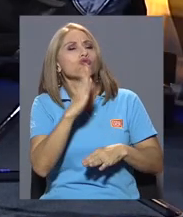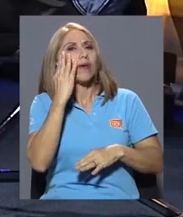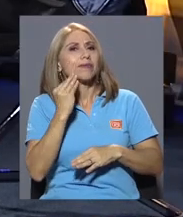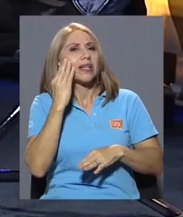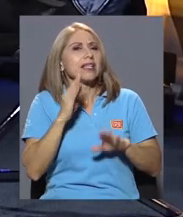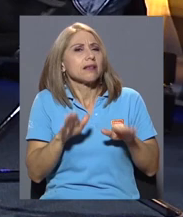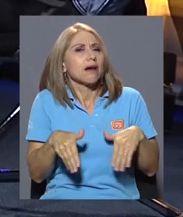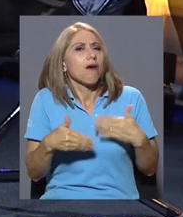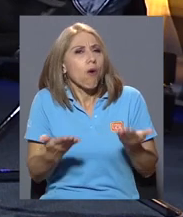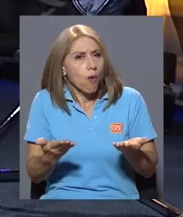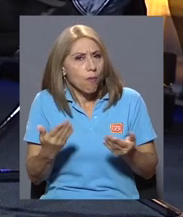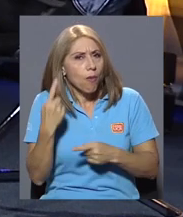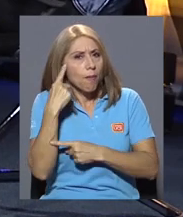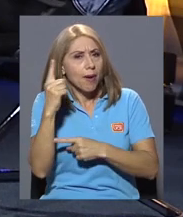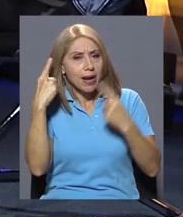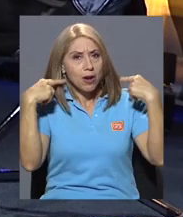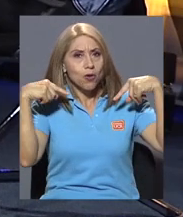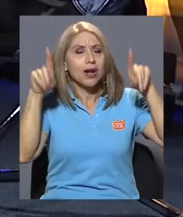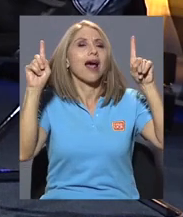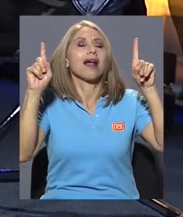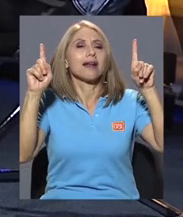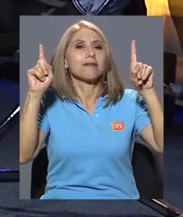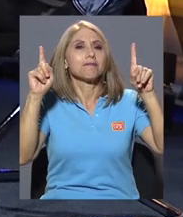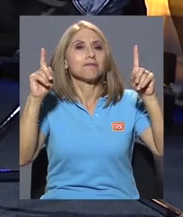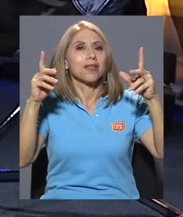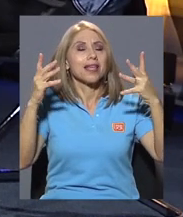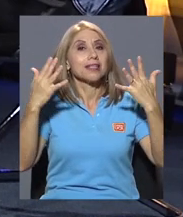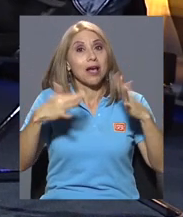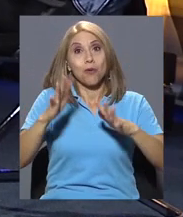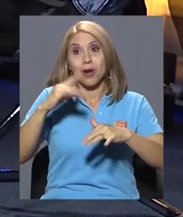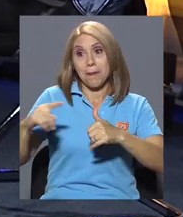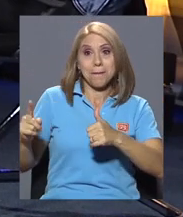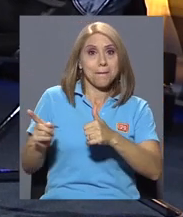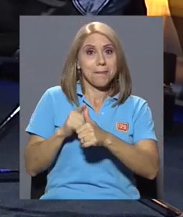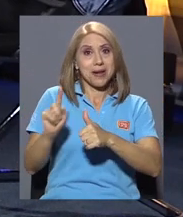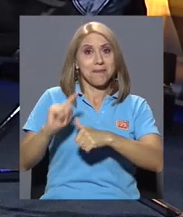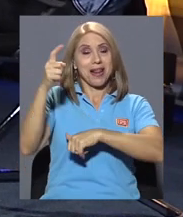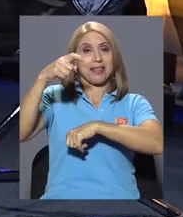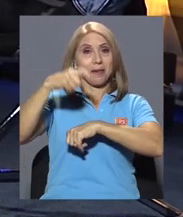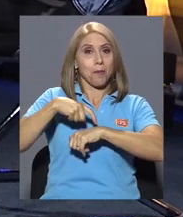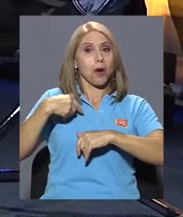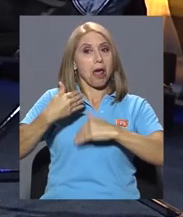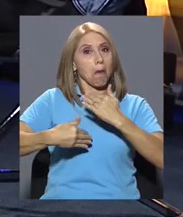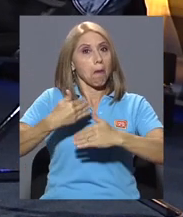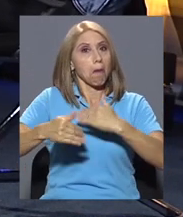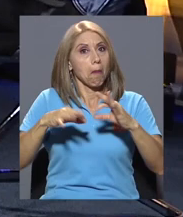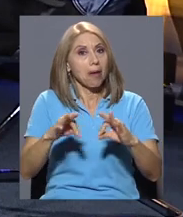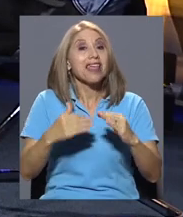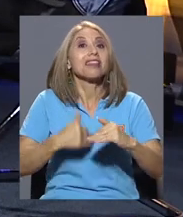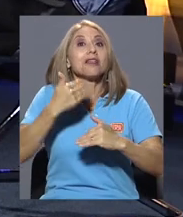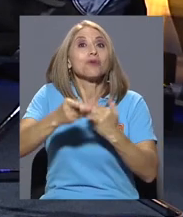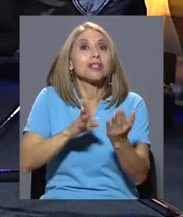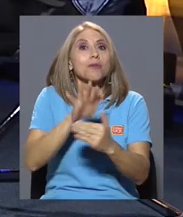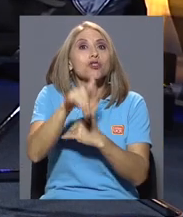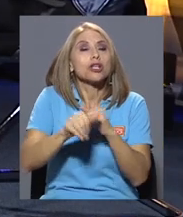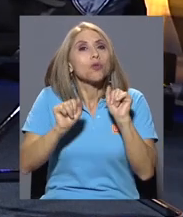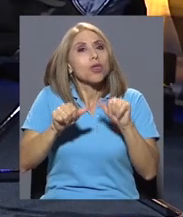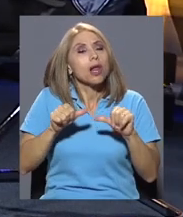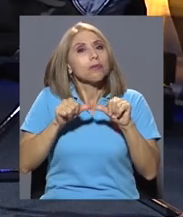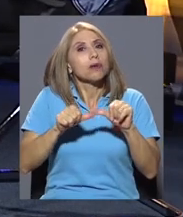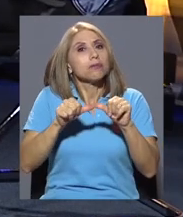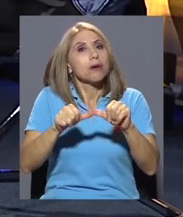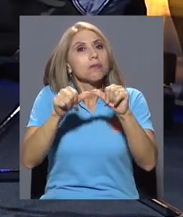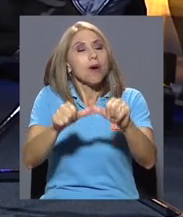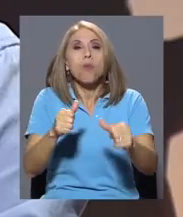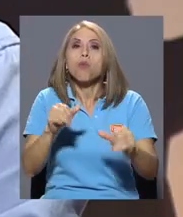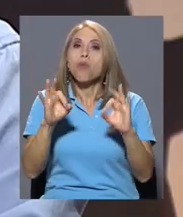para lograr no sólo superar una primera temporada sino luego traer el proyecto a más entregas que tuvo